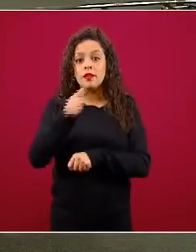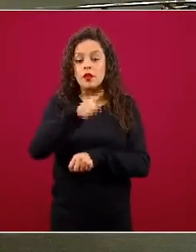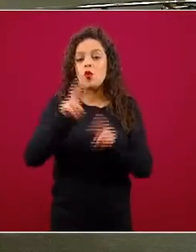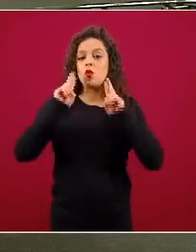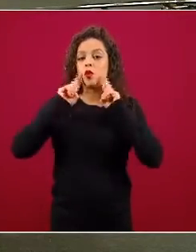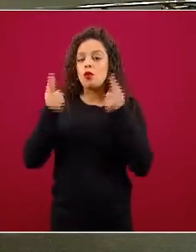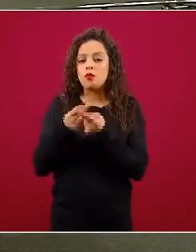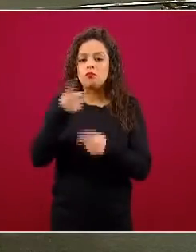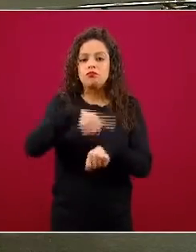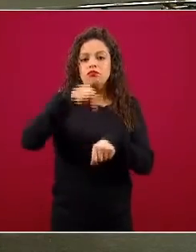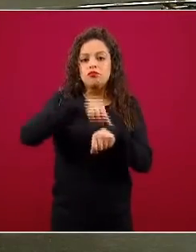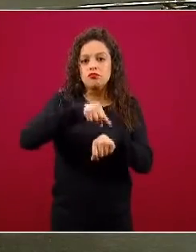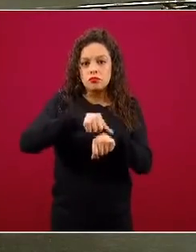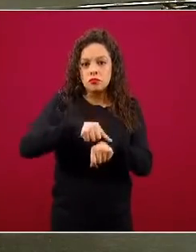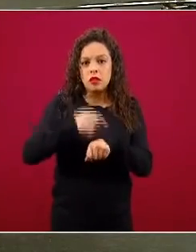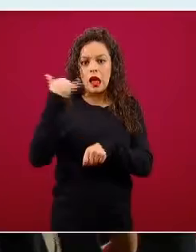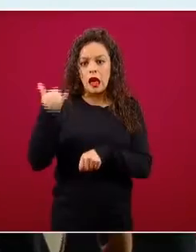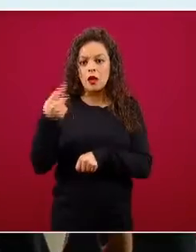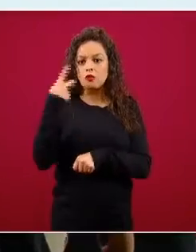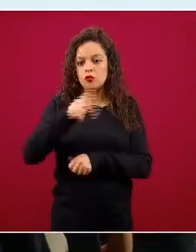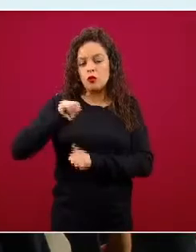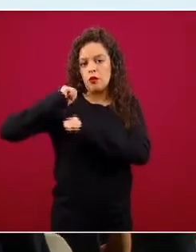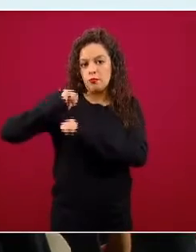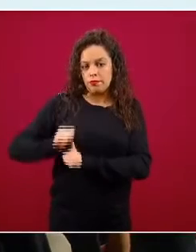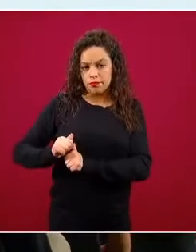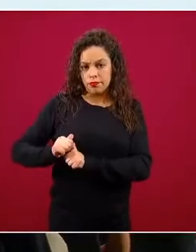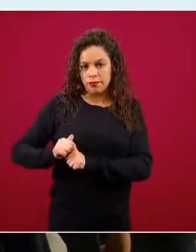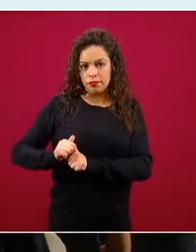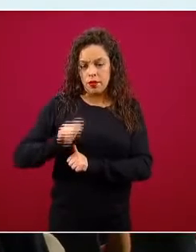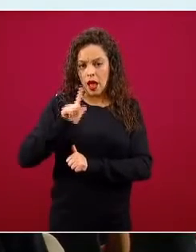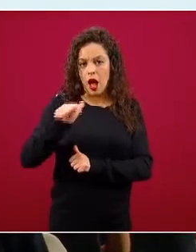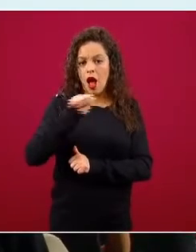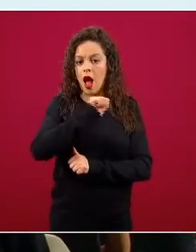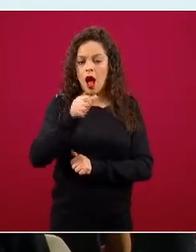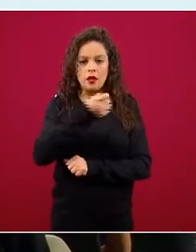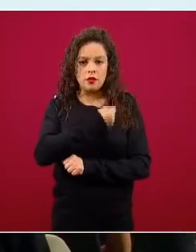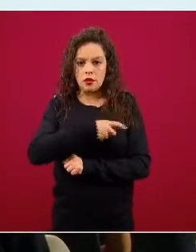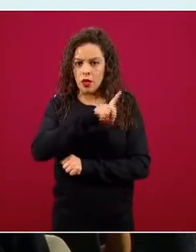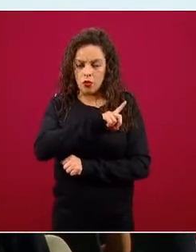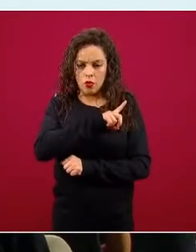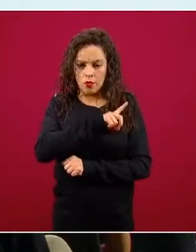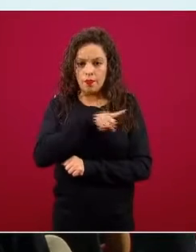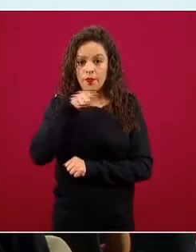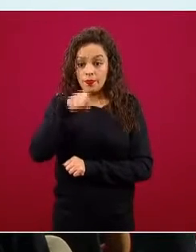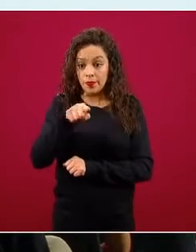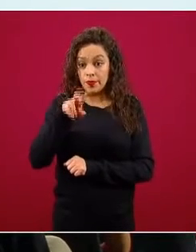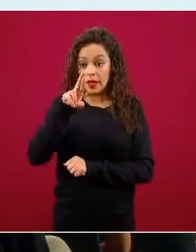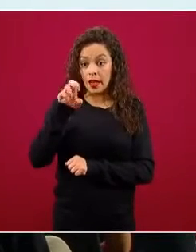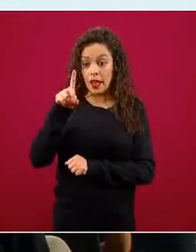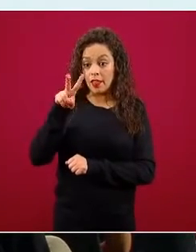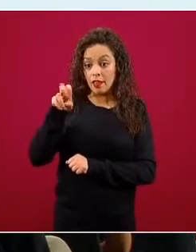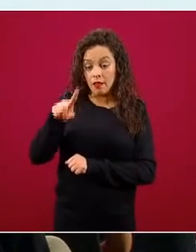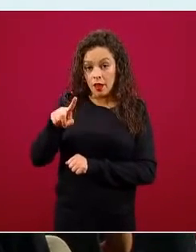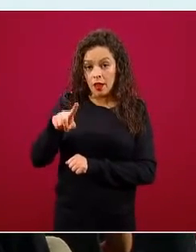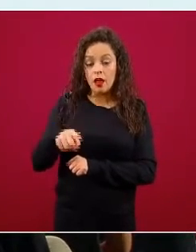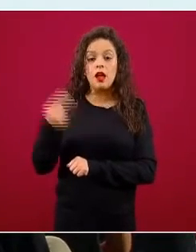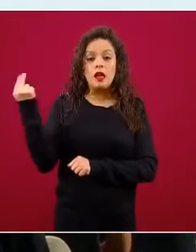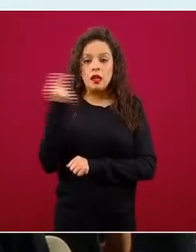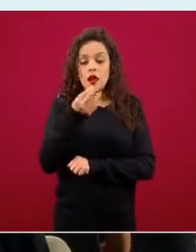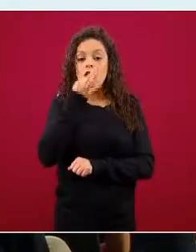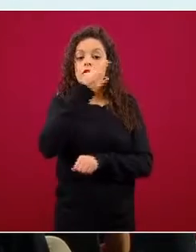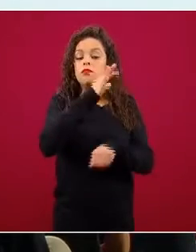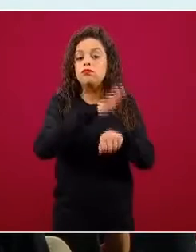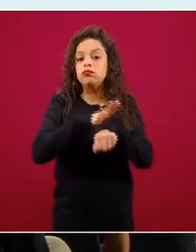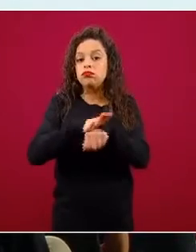las jurisdicciones sanitarias, concretamente el REDVE, quien está obligado a notificar son las jurisdicciones